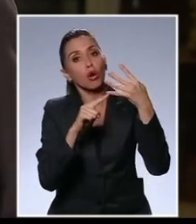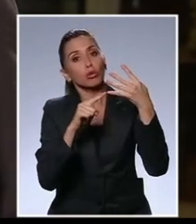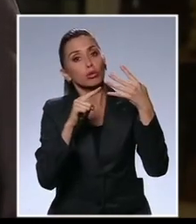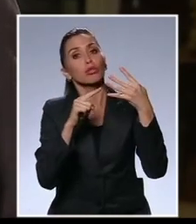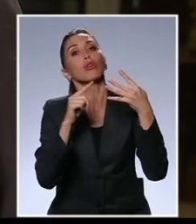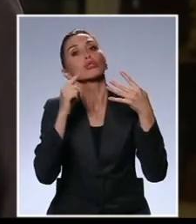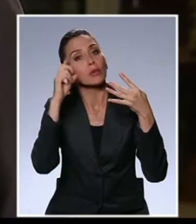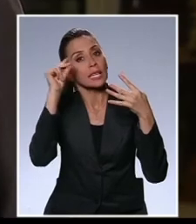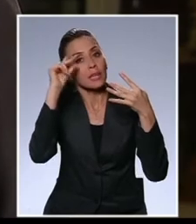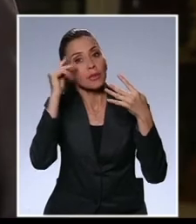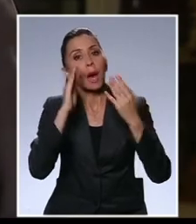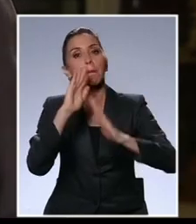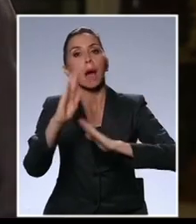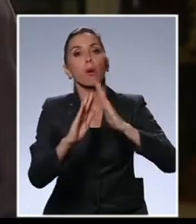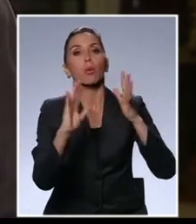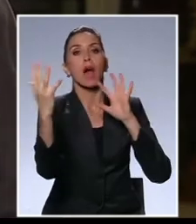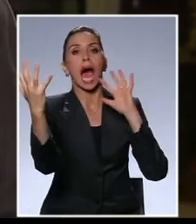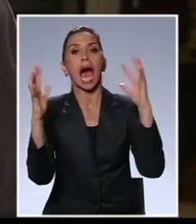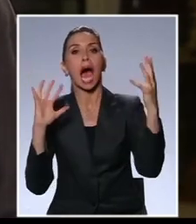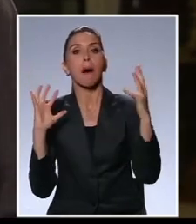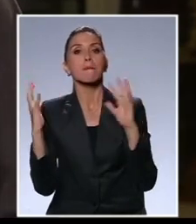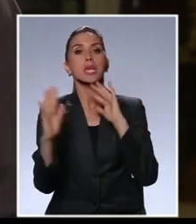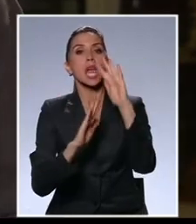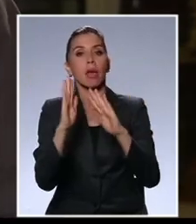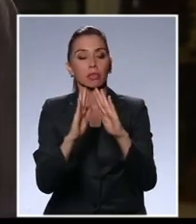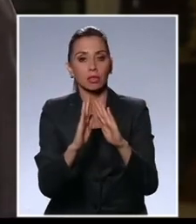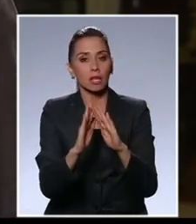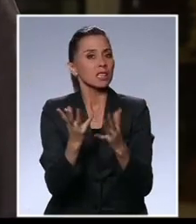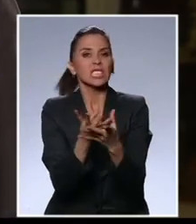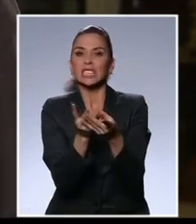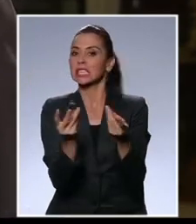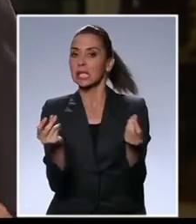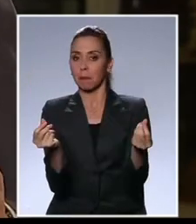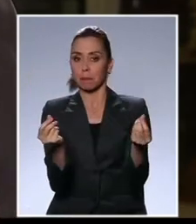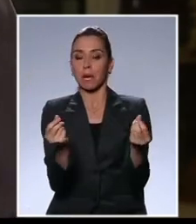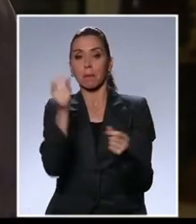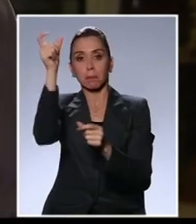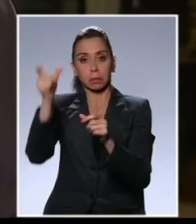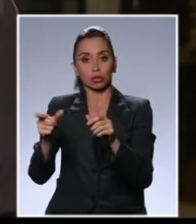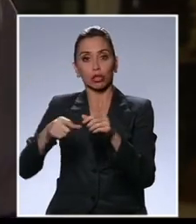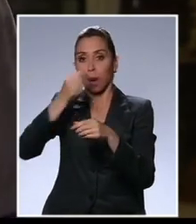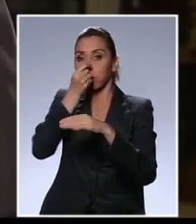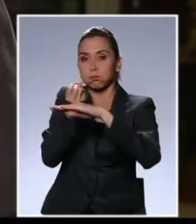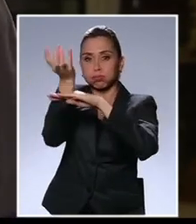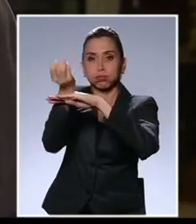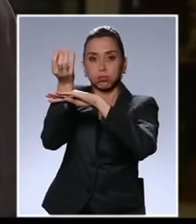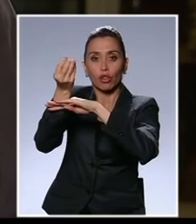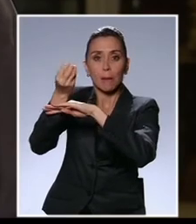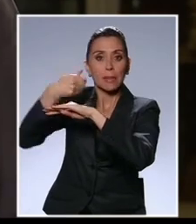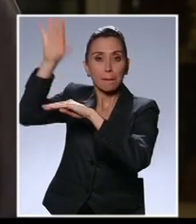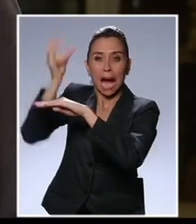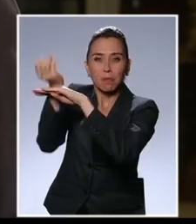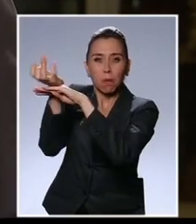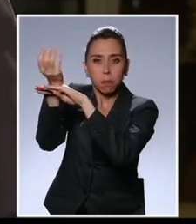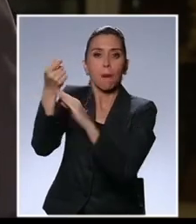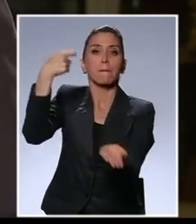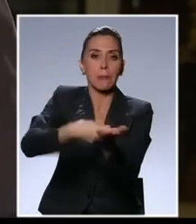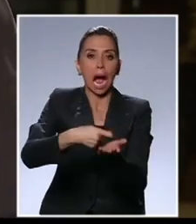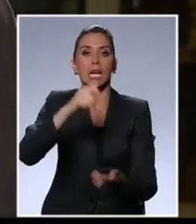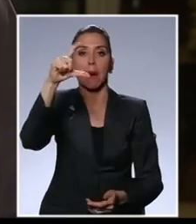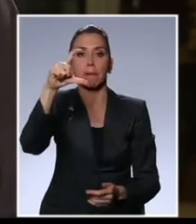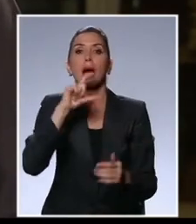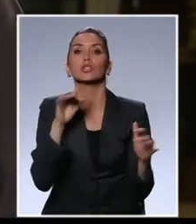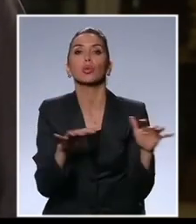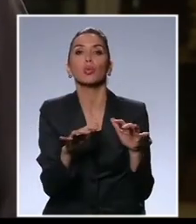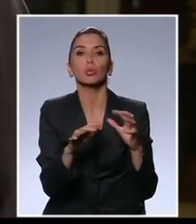ligadas Al cuidado del medio ambiente el principio simple quien contamina más debe pagar más el uso